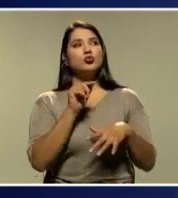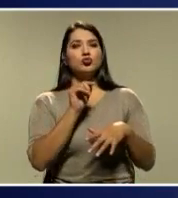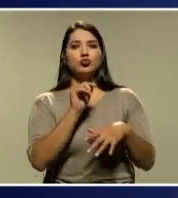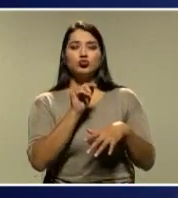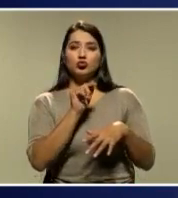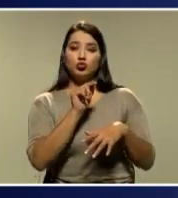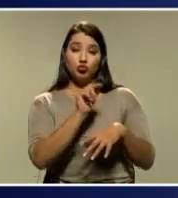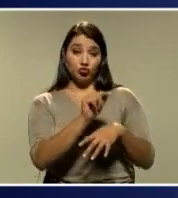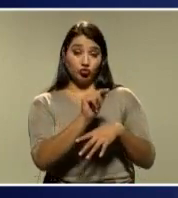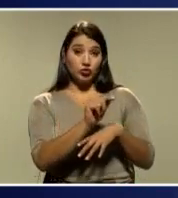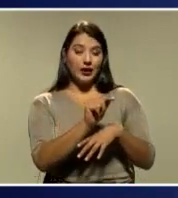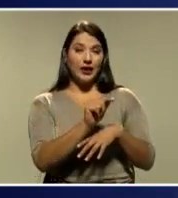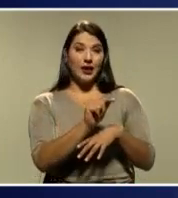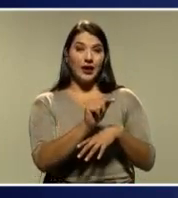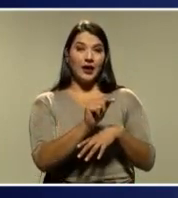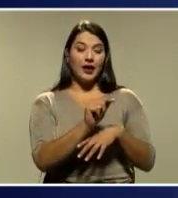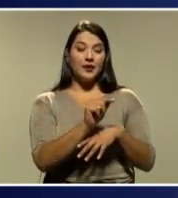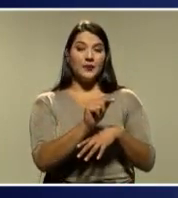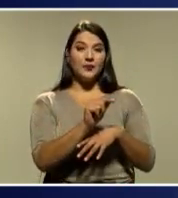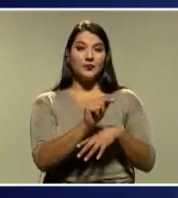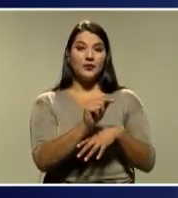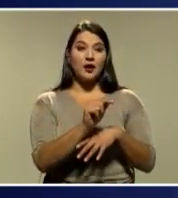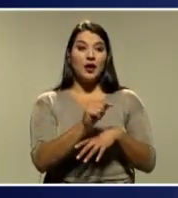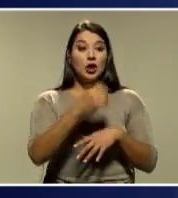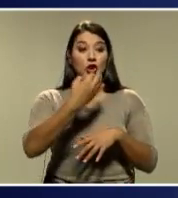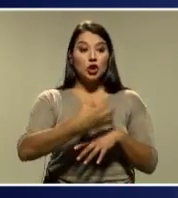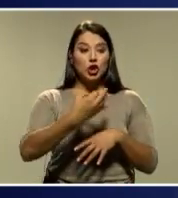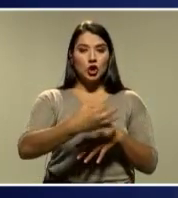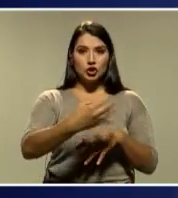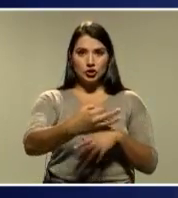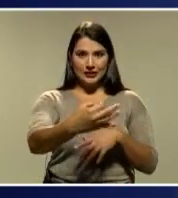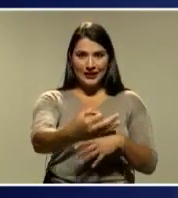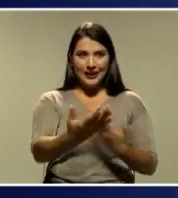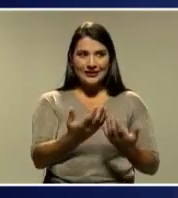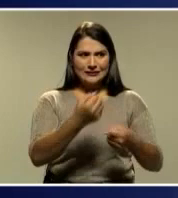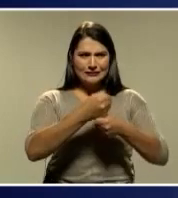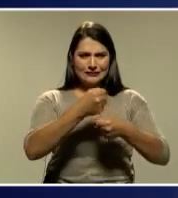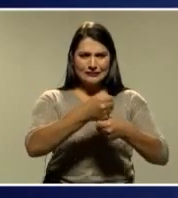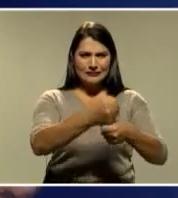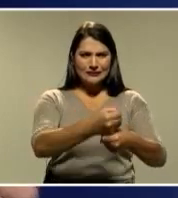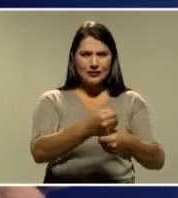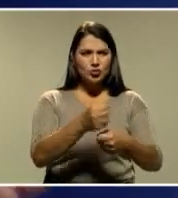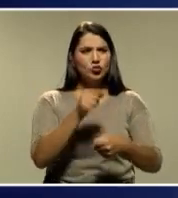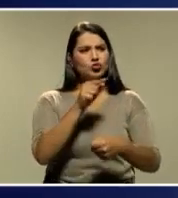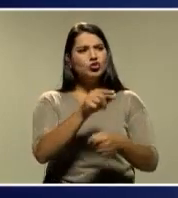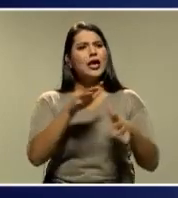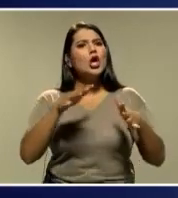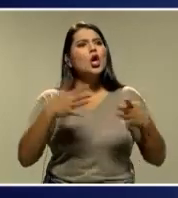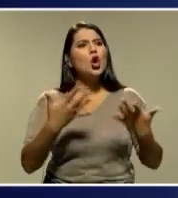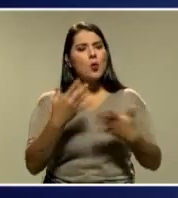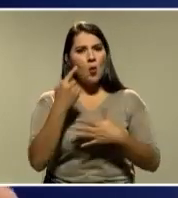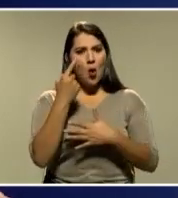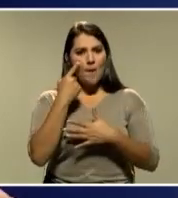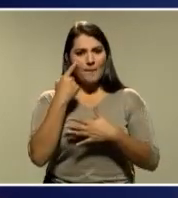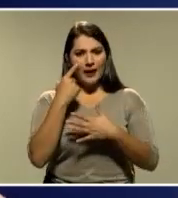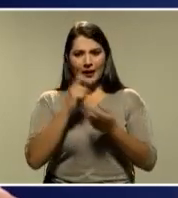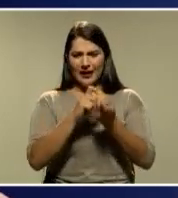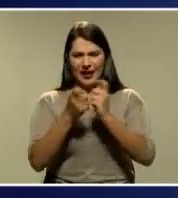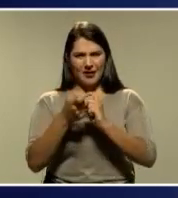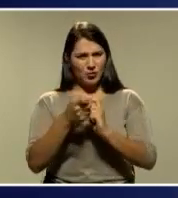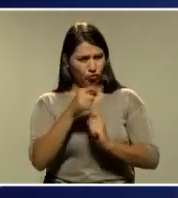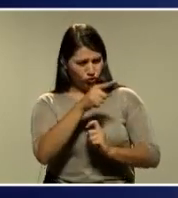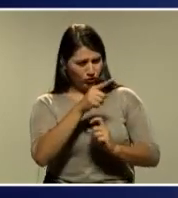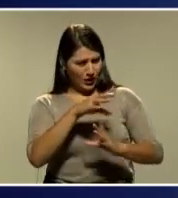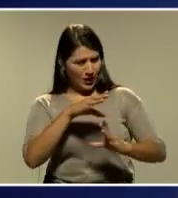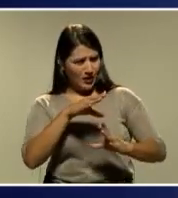dualidad de haber llevado el pulso día a día, ¿cómo vio la evolución? ¿Cómo ves la evolución desde eso fue hace unos